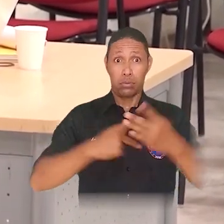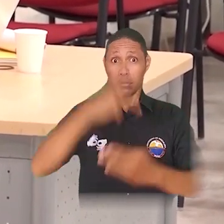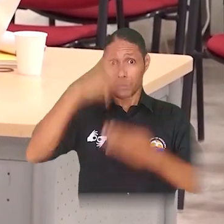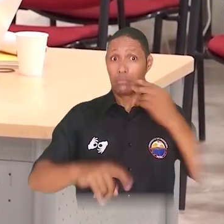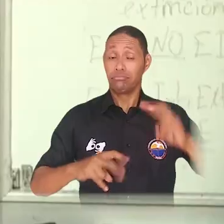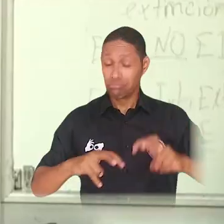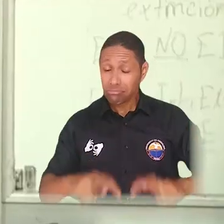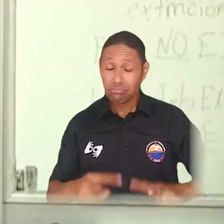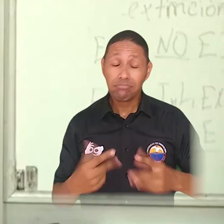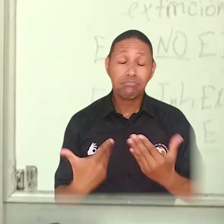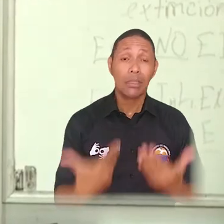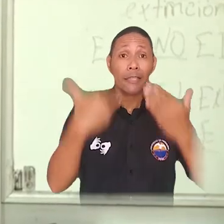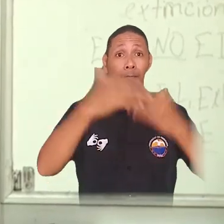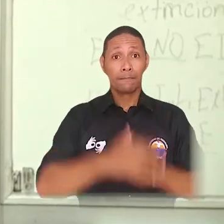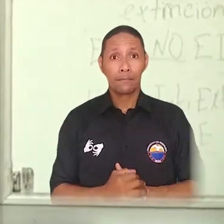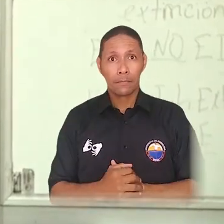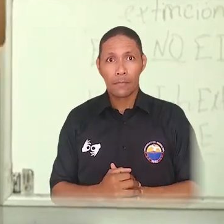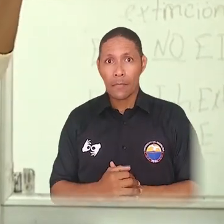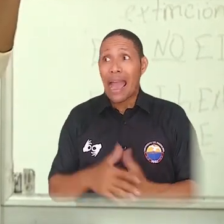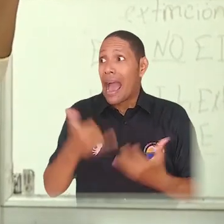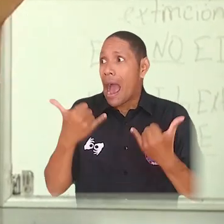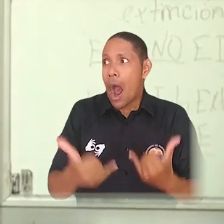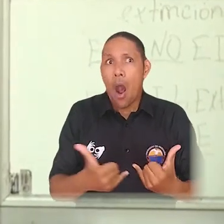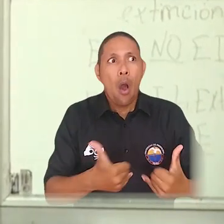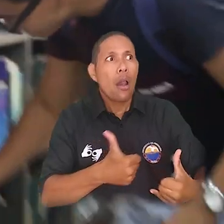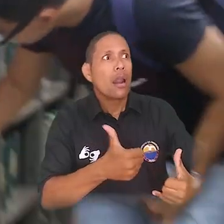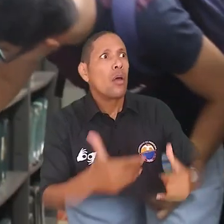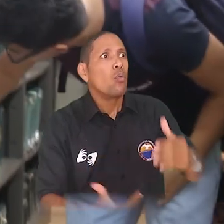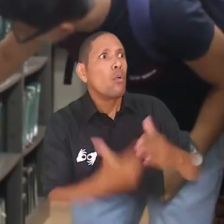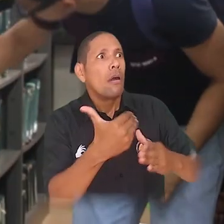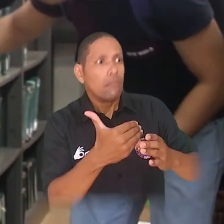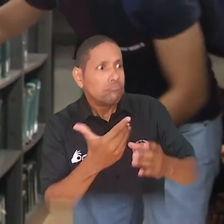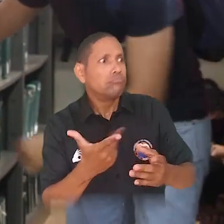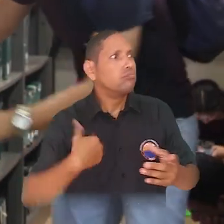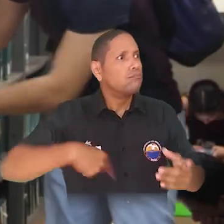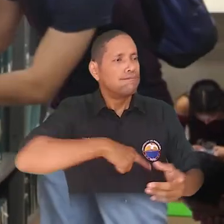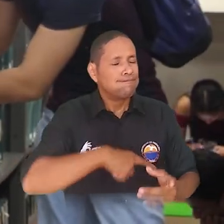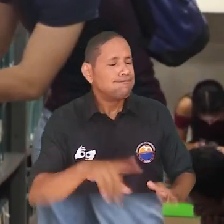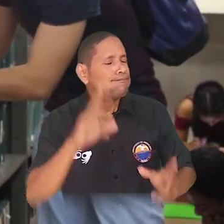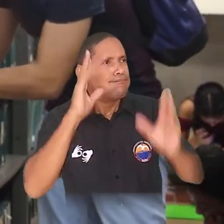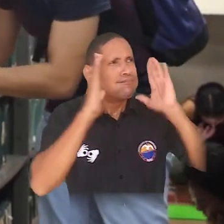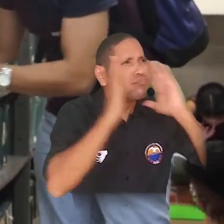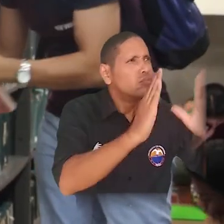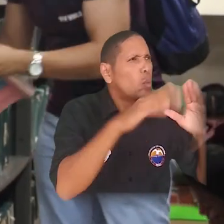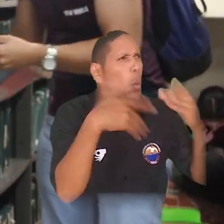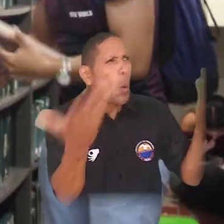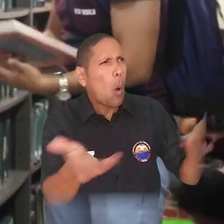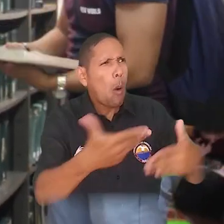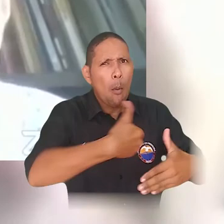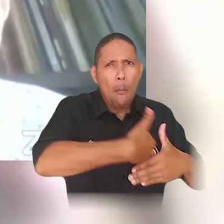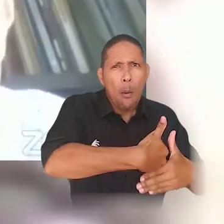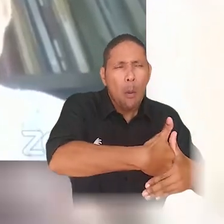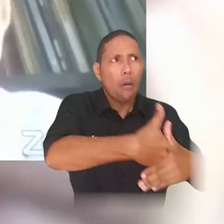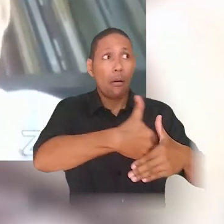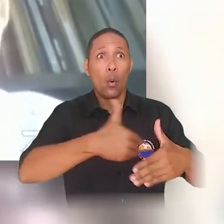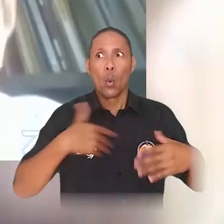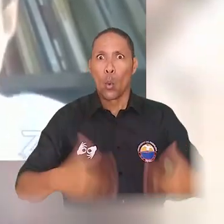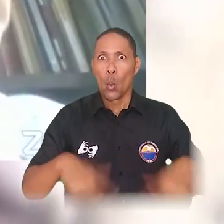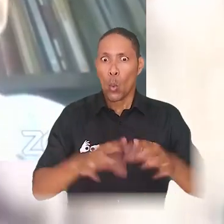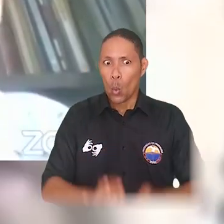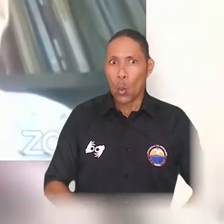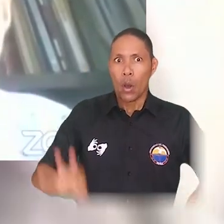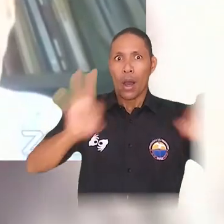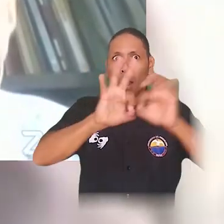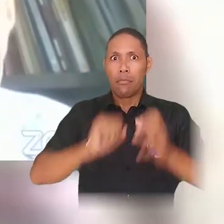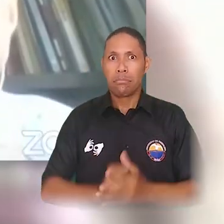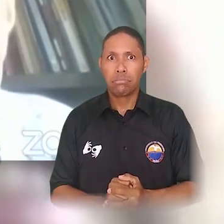investigación. Esta convocatoria va a permitir que haya una transferencia de conocimiento. Seguramente esto